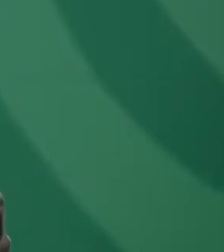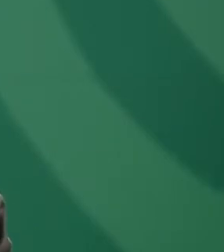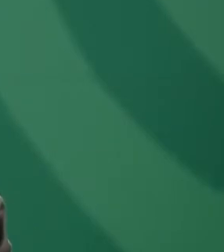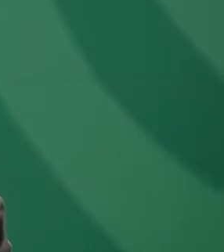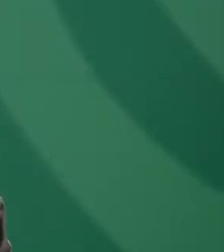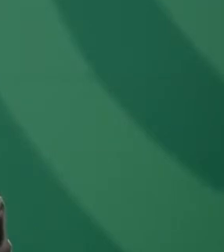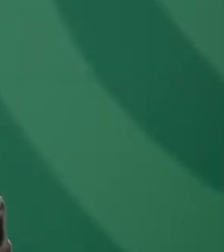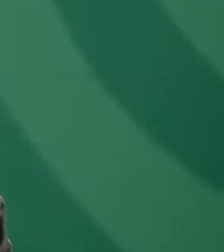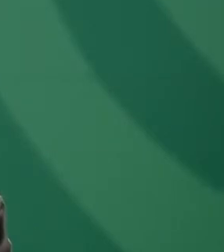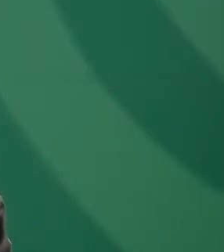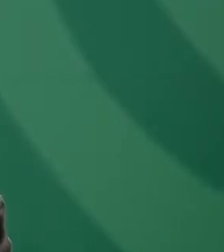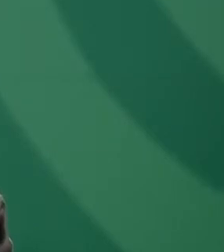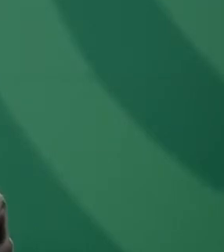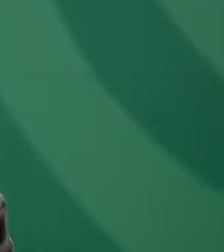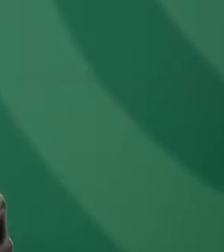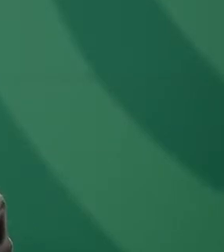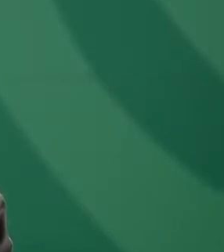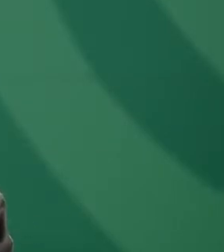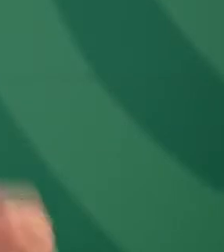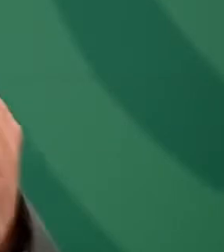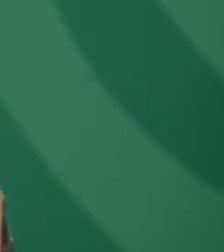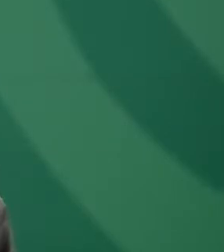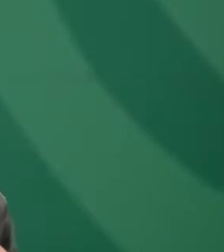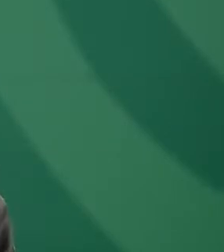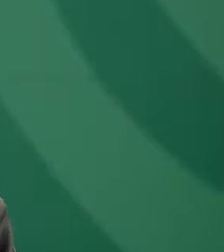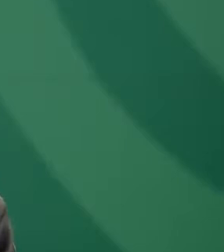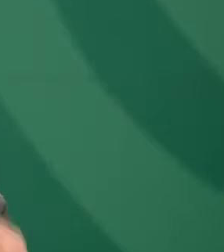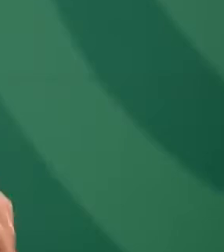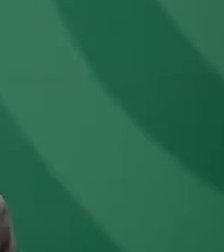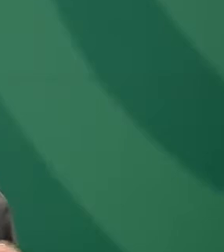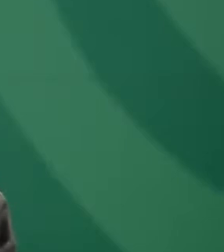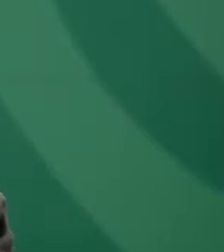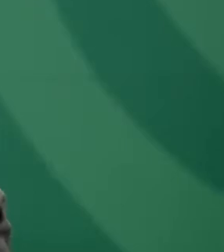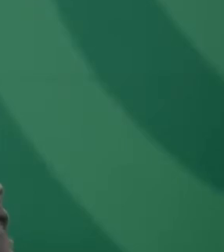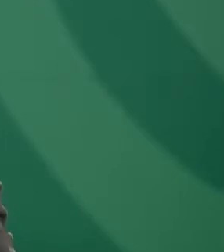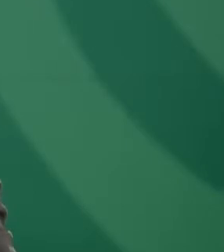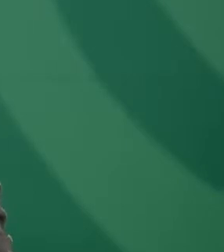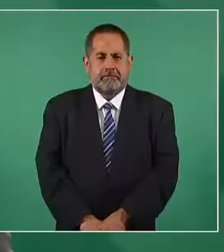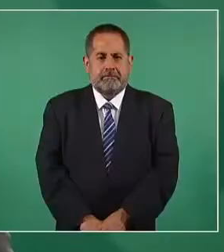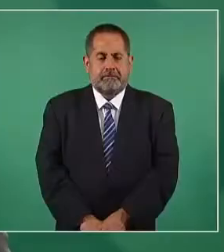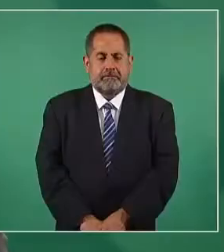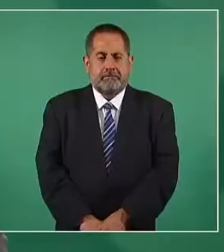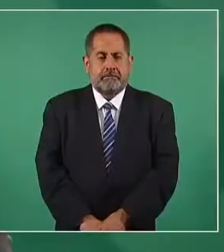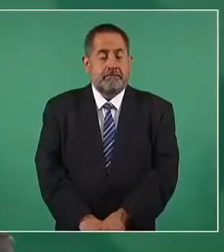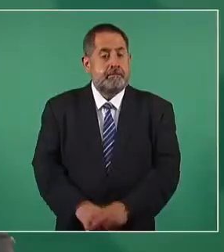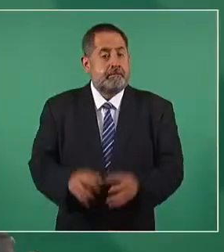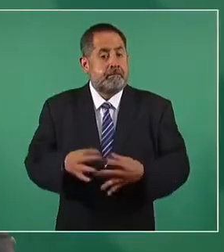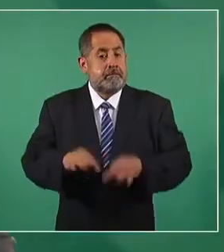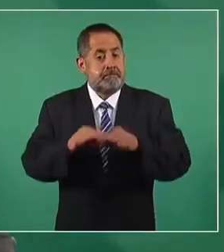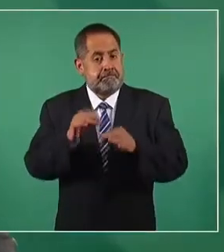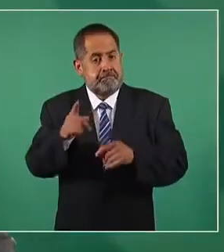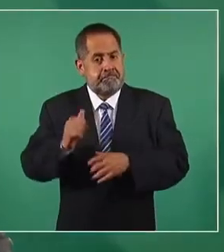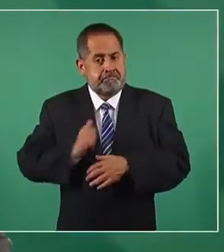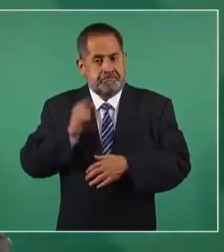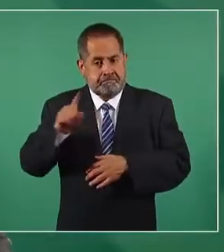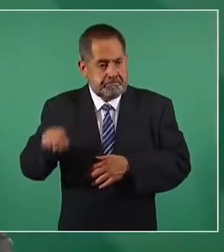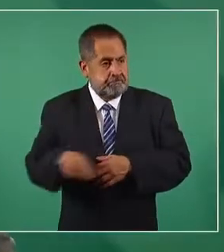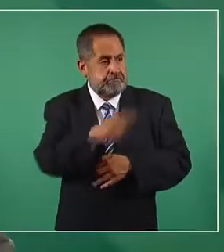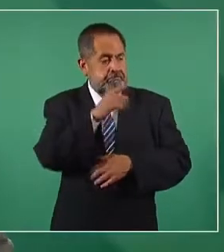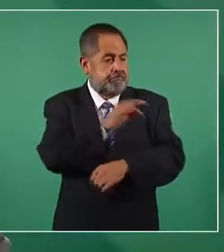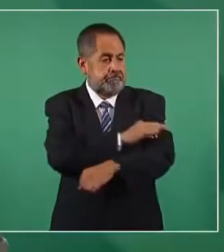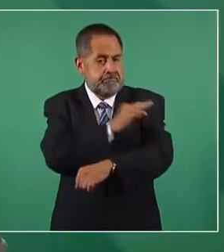mantener las medidas de precaución generales y, sobre todo, no perder la oportunidad de vacunarse, que es la medida de